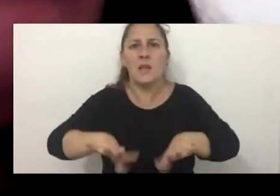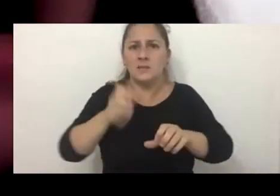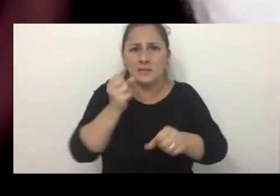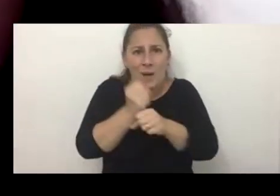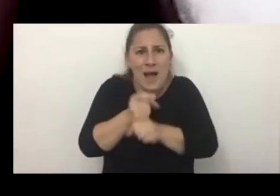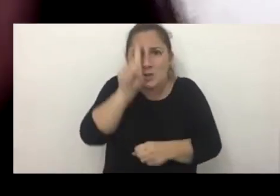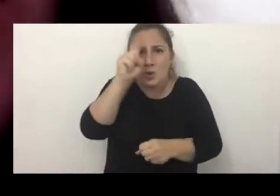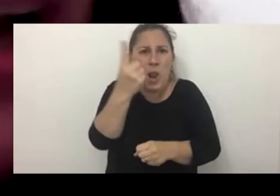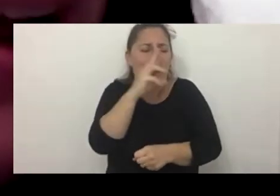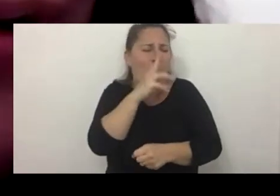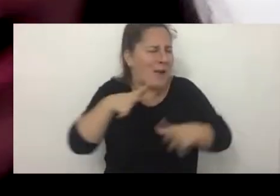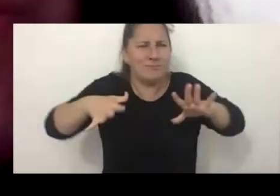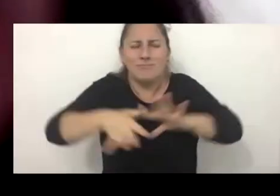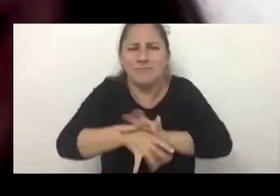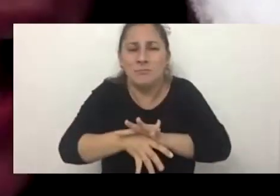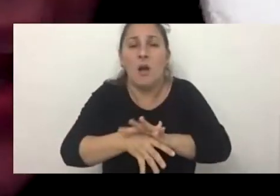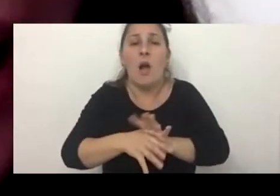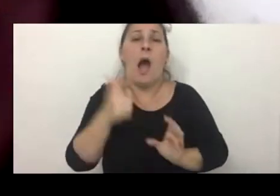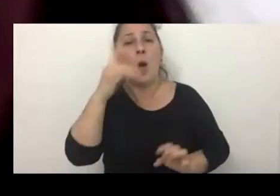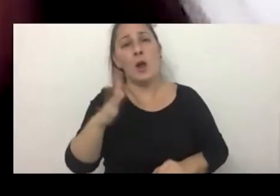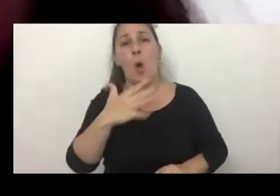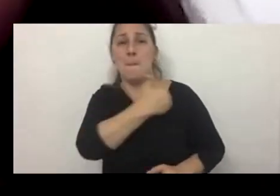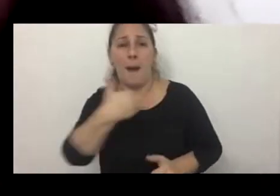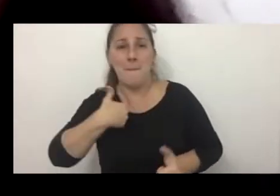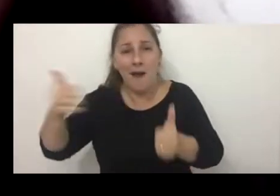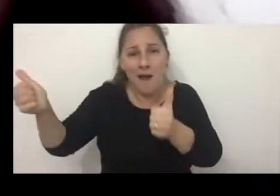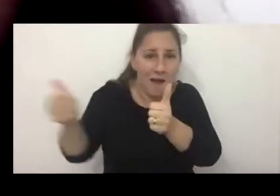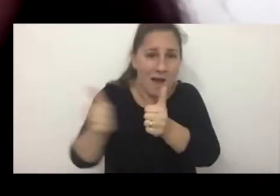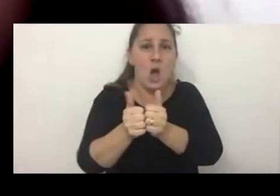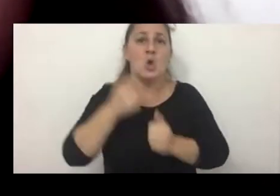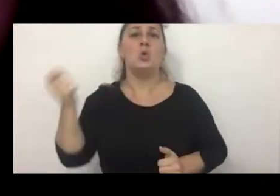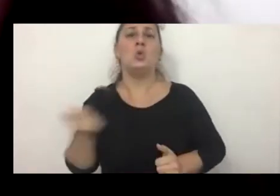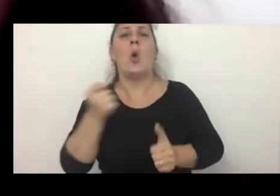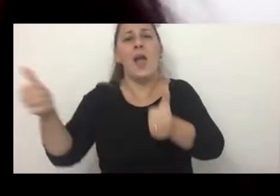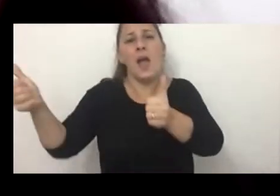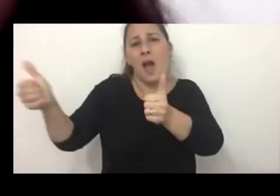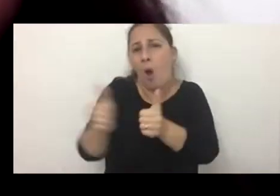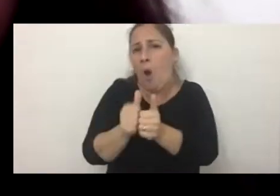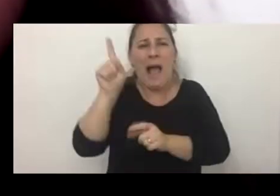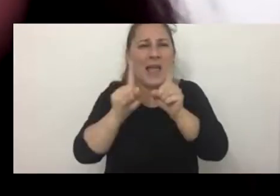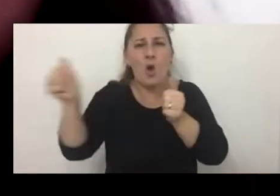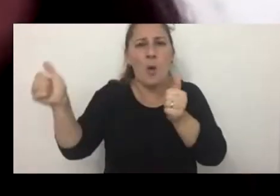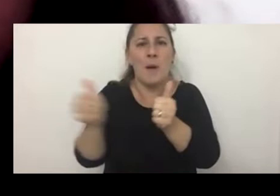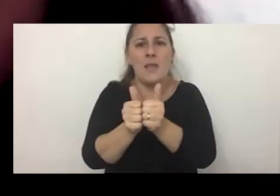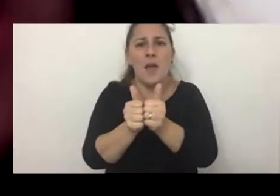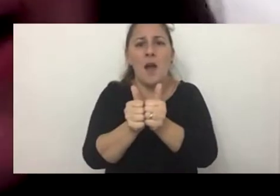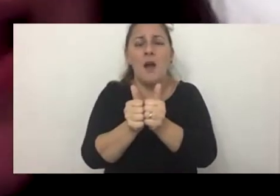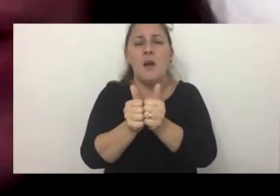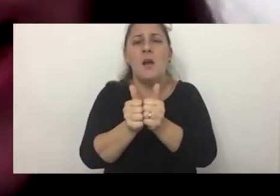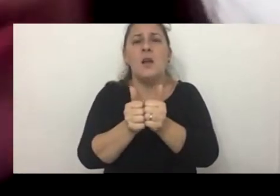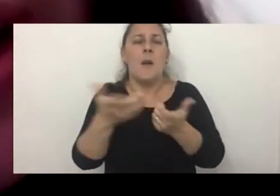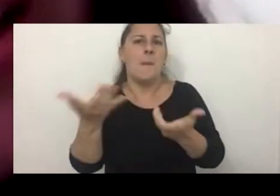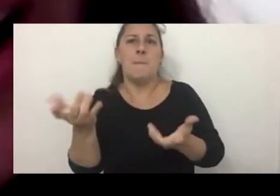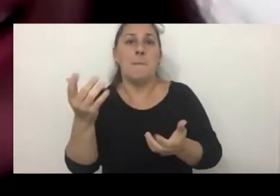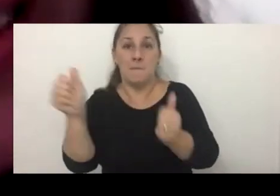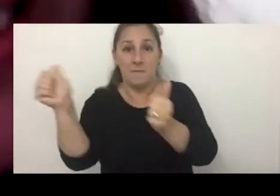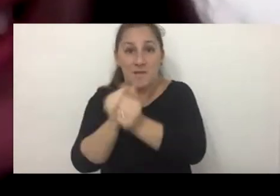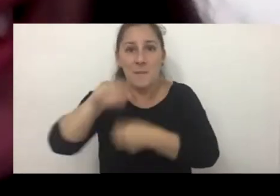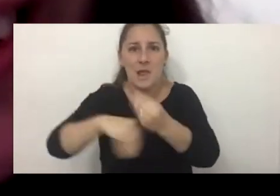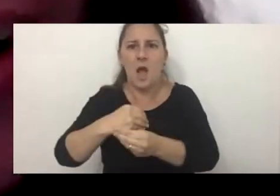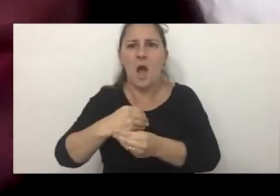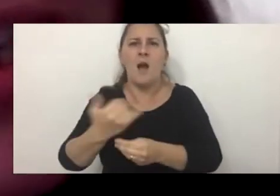uno propone. Hoy por hoy las rutinas están tan instaladas que llegamos a un lugar donde mucha